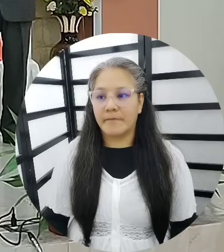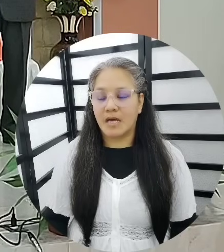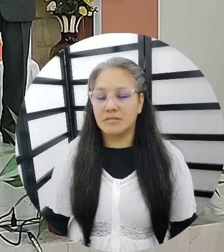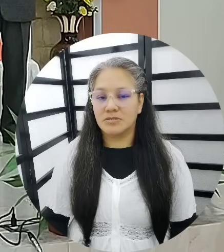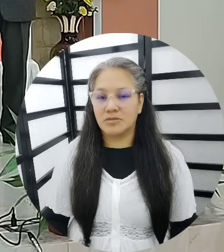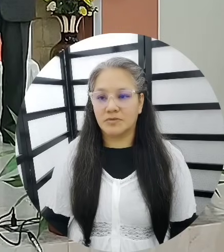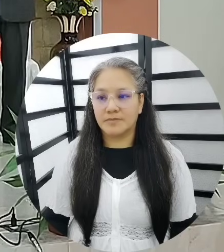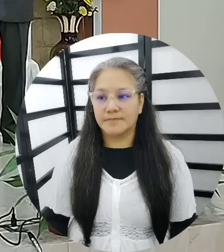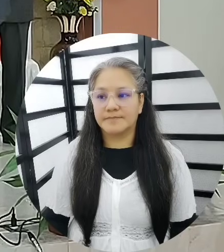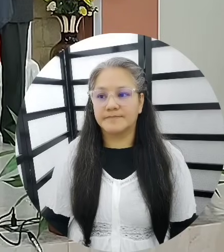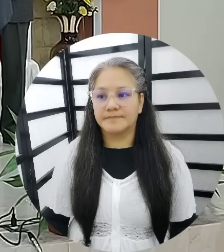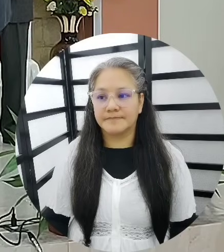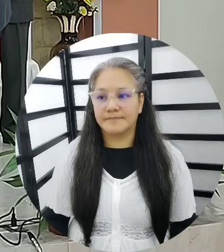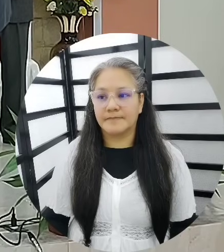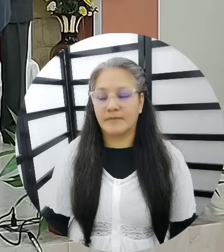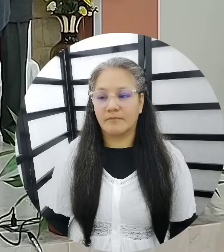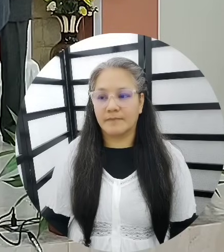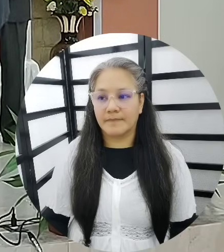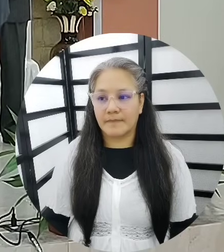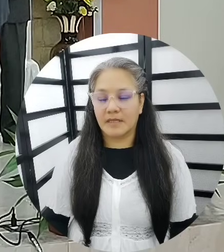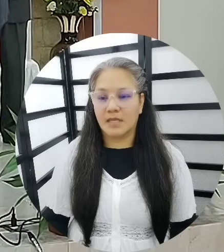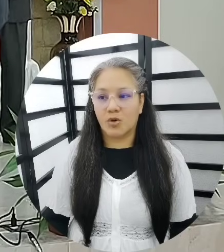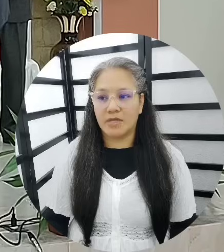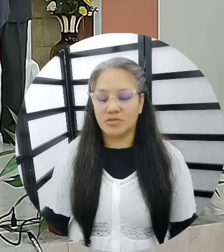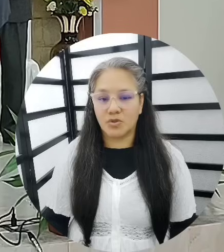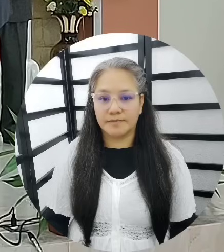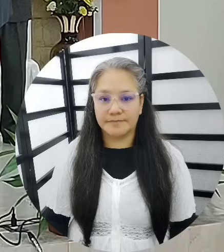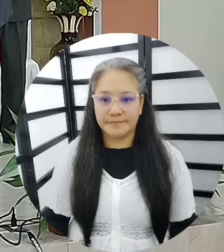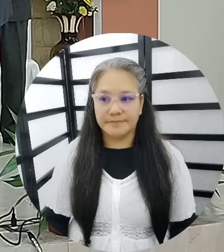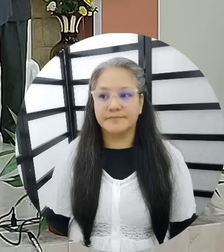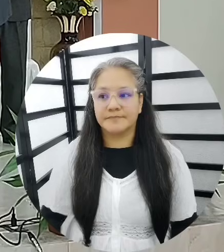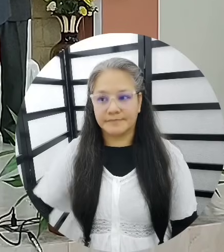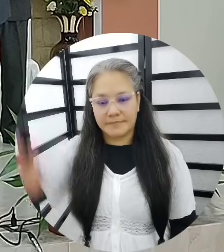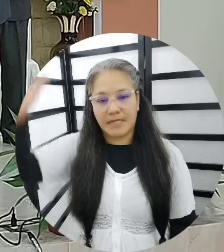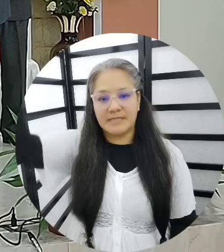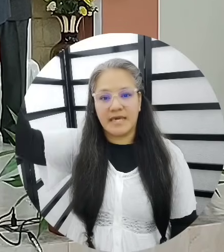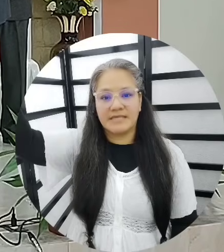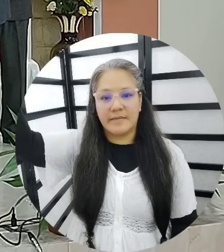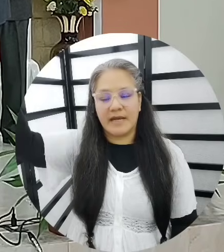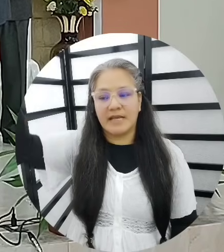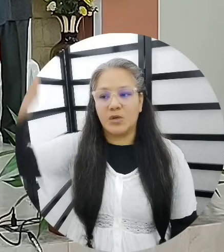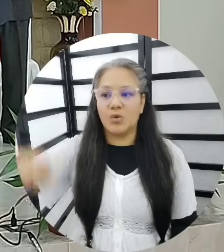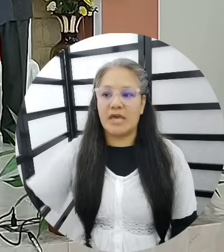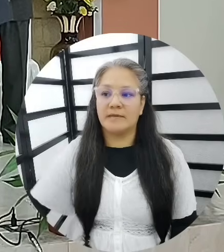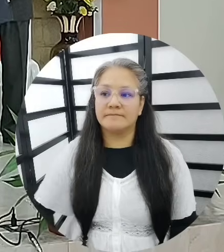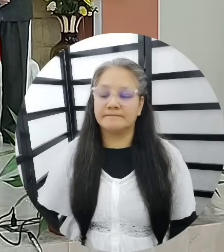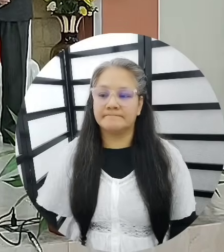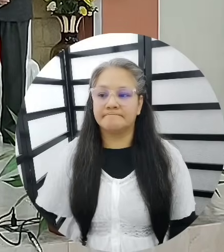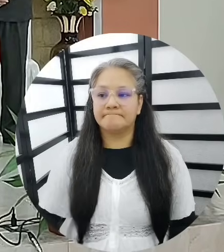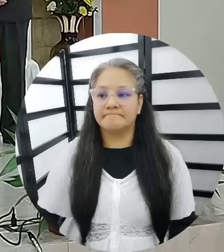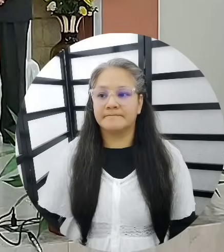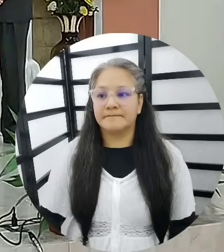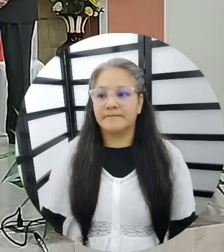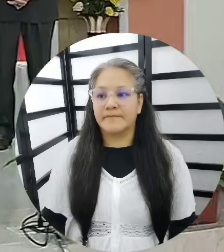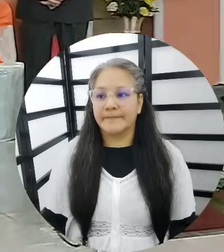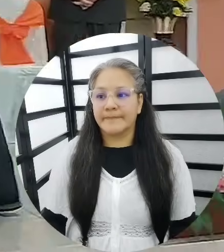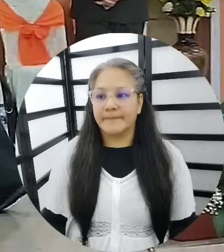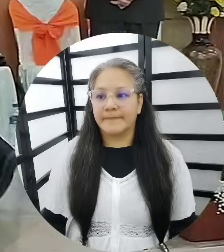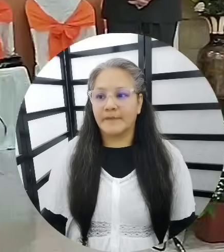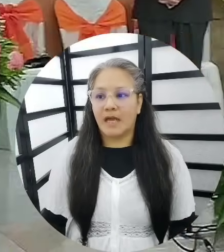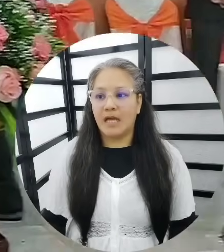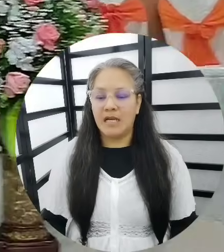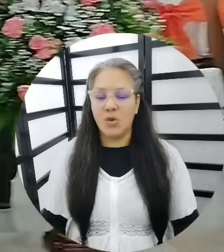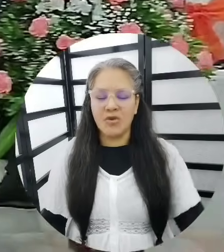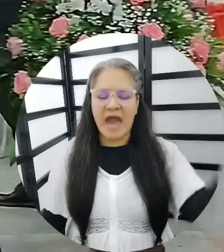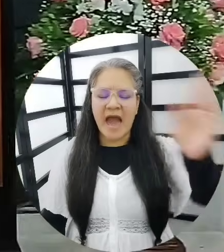soy manso y humilde de corazón. Oh, esto es